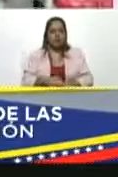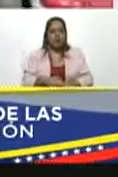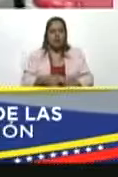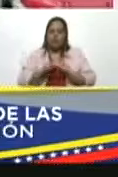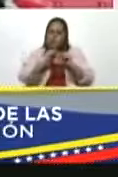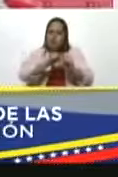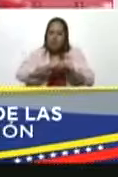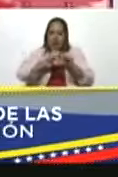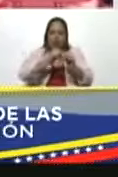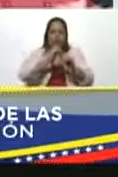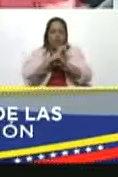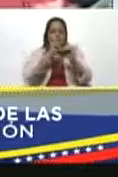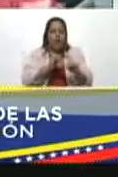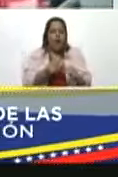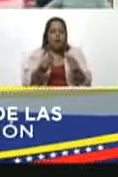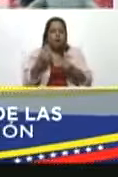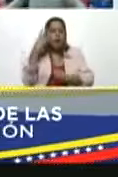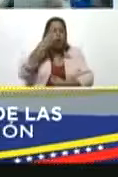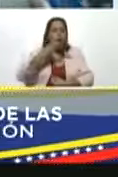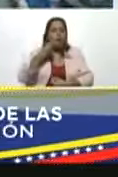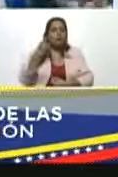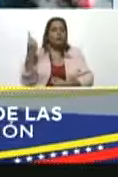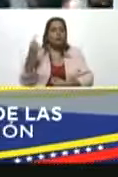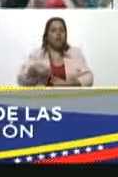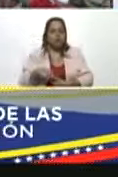luchador, contento, mucha juventud también.